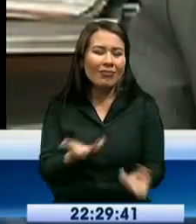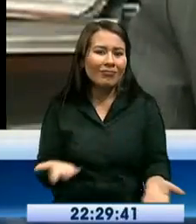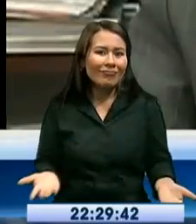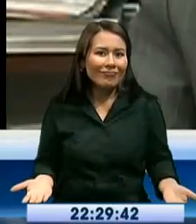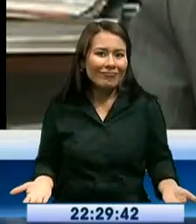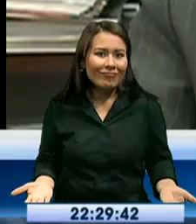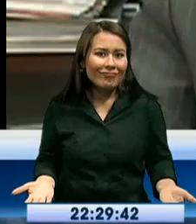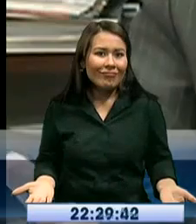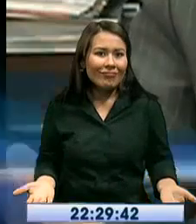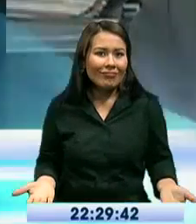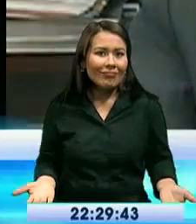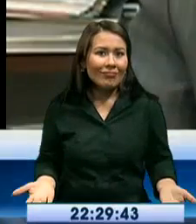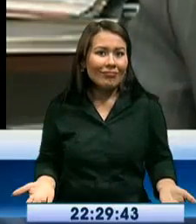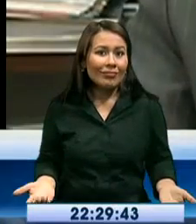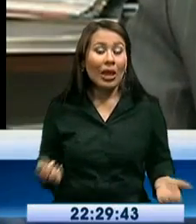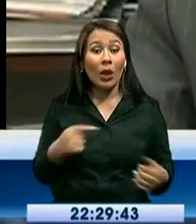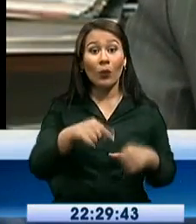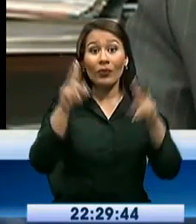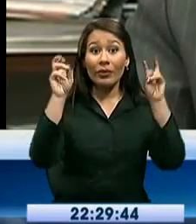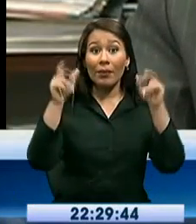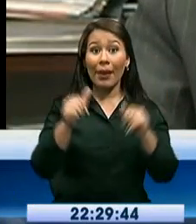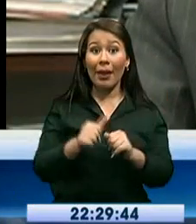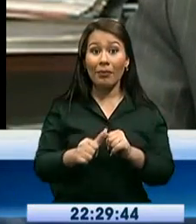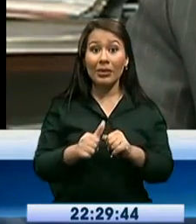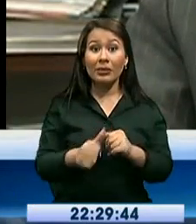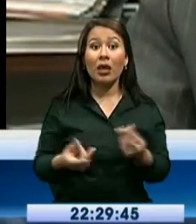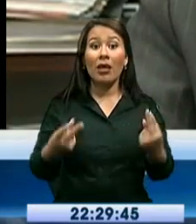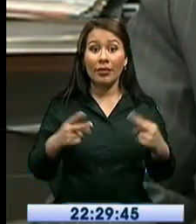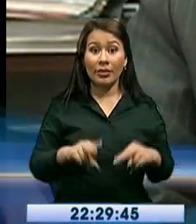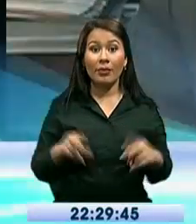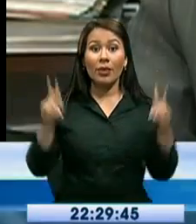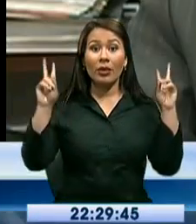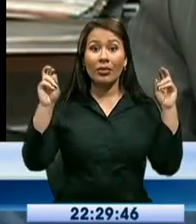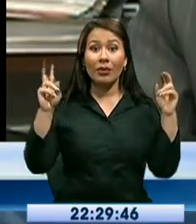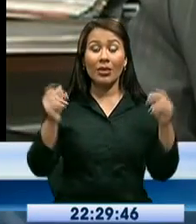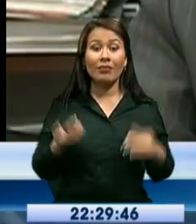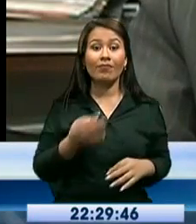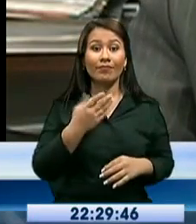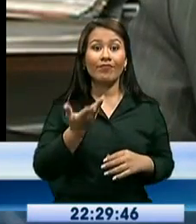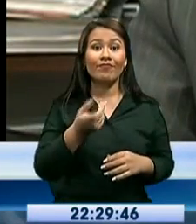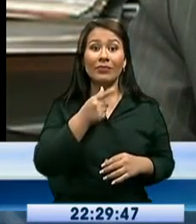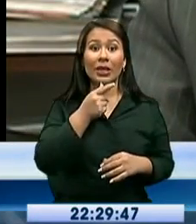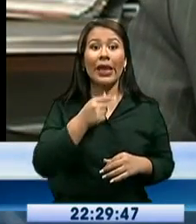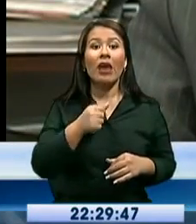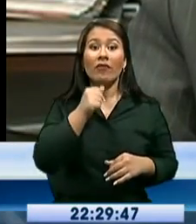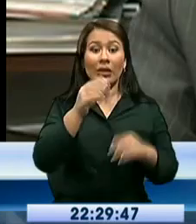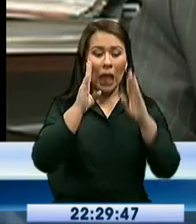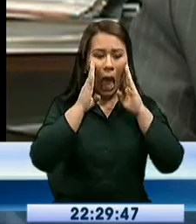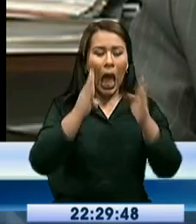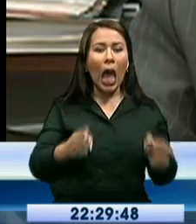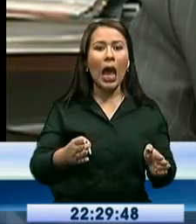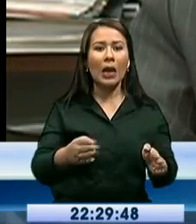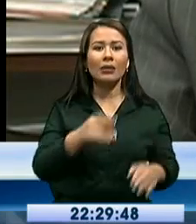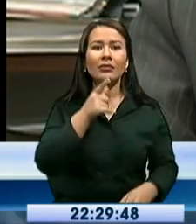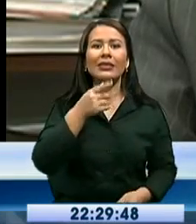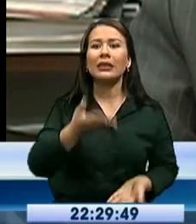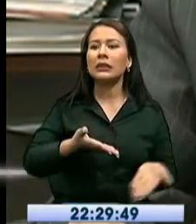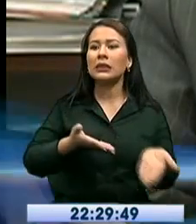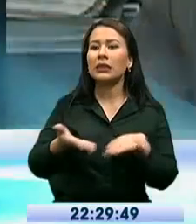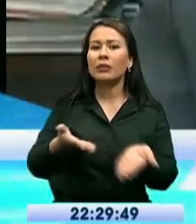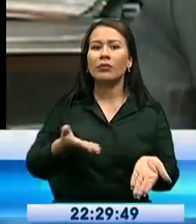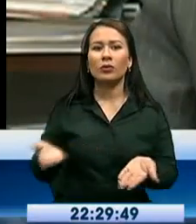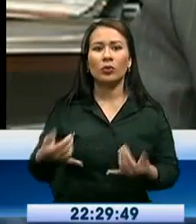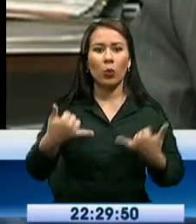este caso ya no es solamente un tema administrativo, hay un tema de negligencia por parte de quienes han estado dando este servicio de